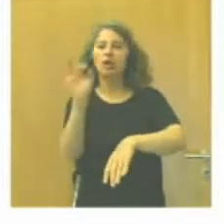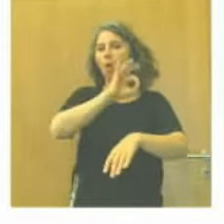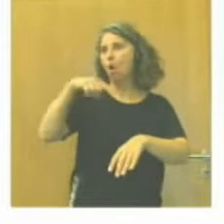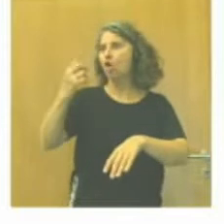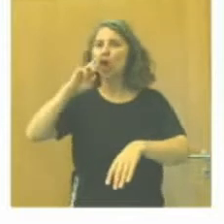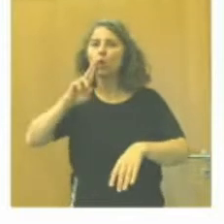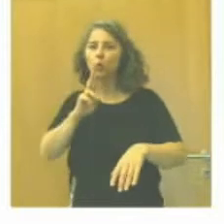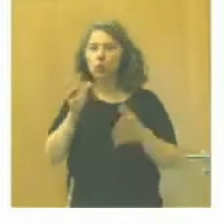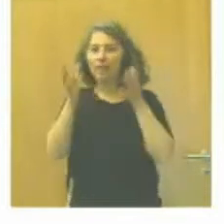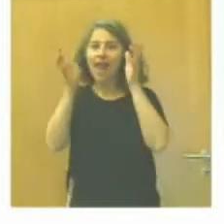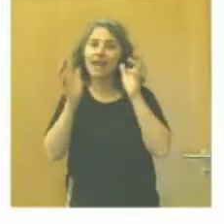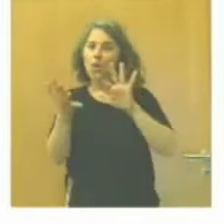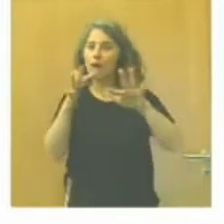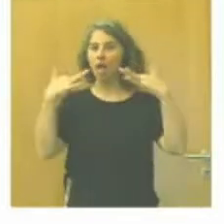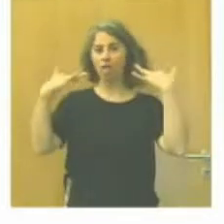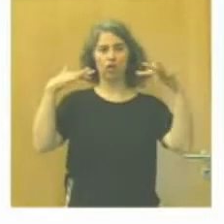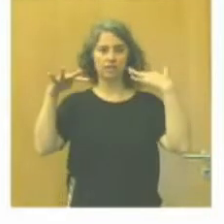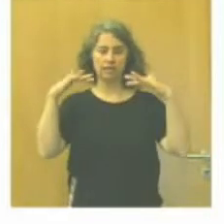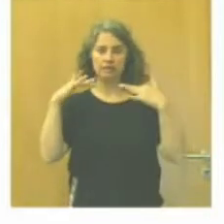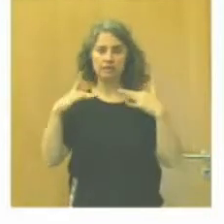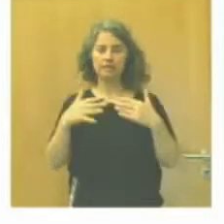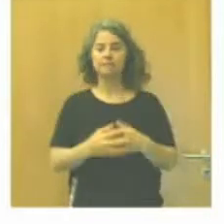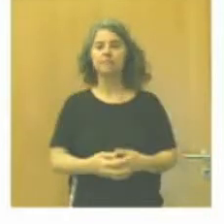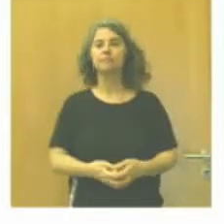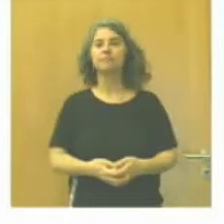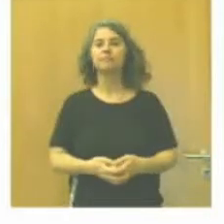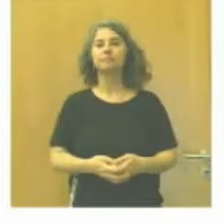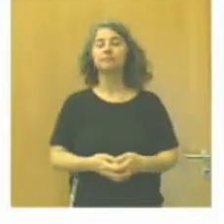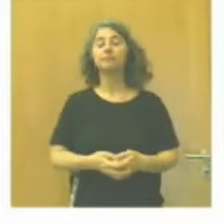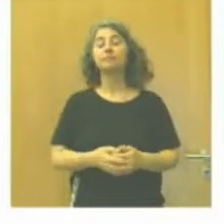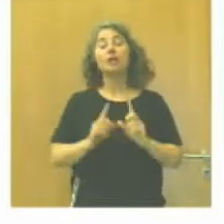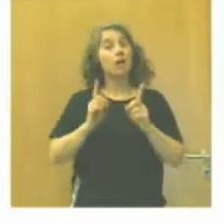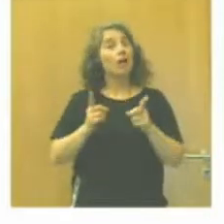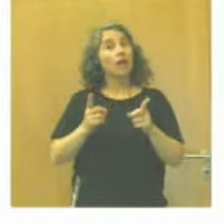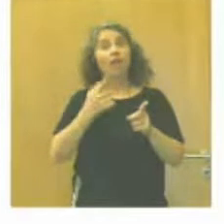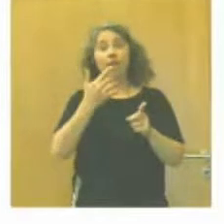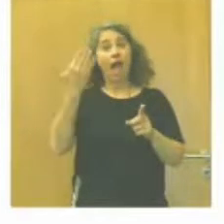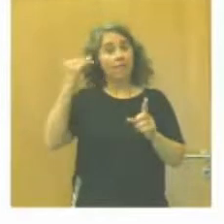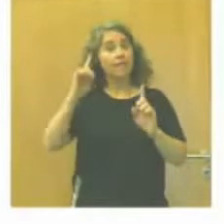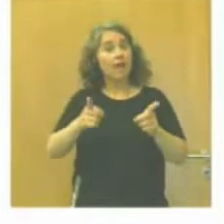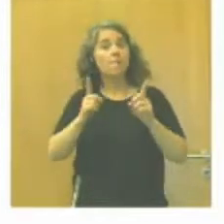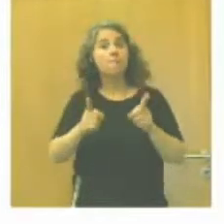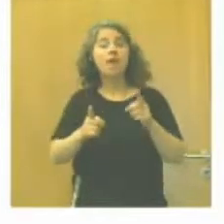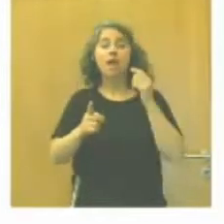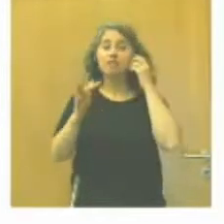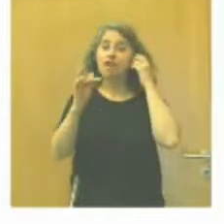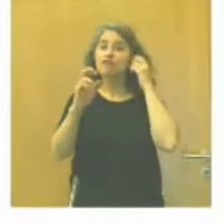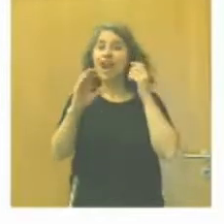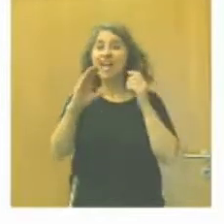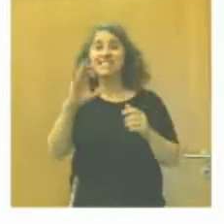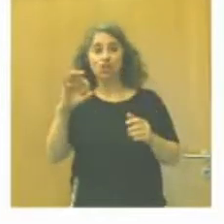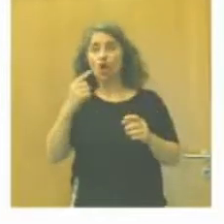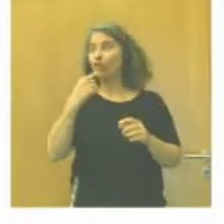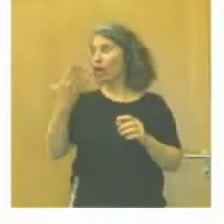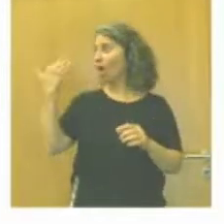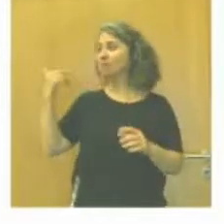de riesgo en los adolescentes. Y como mencionaba antes Francisco, estamos